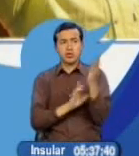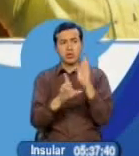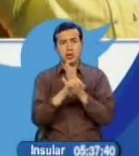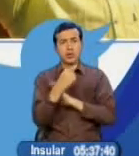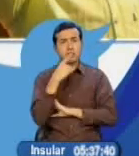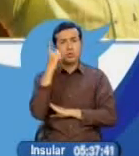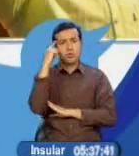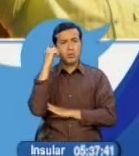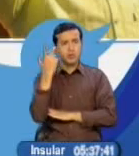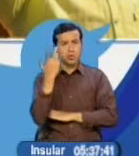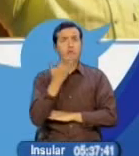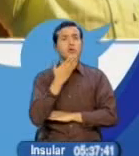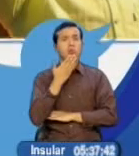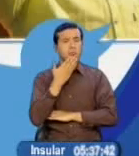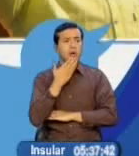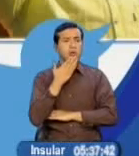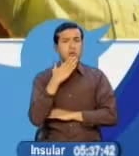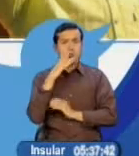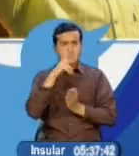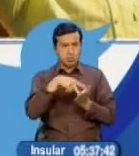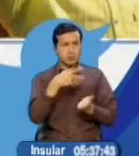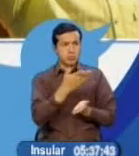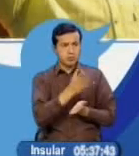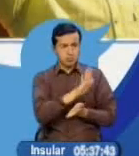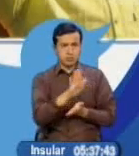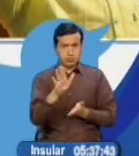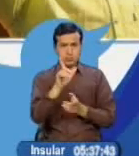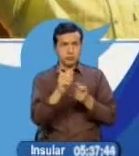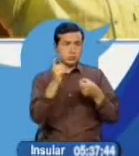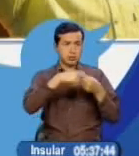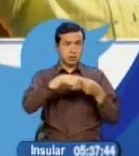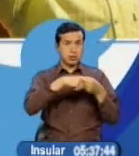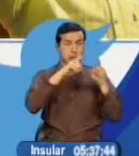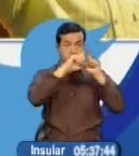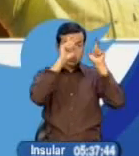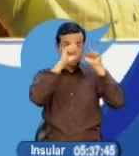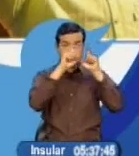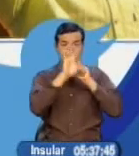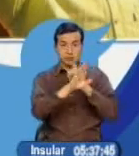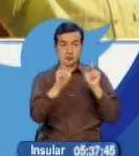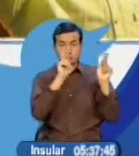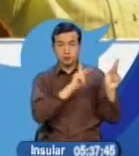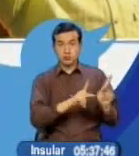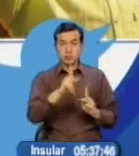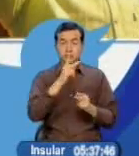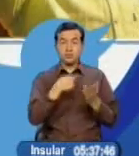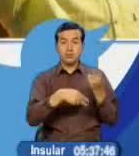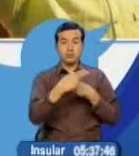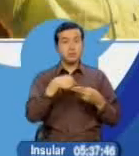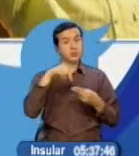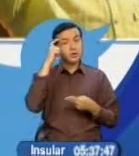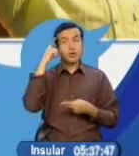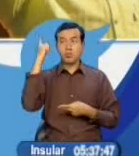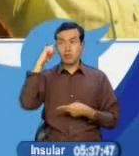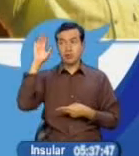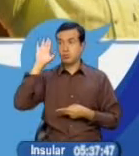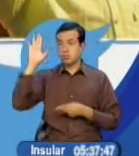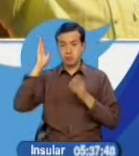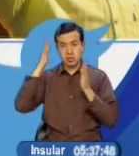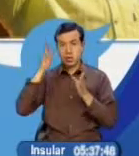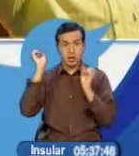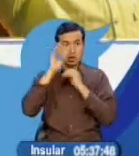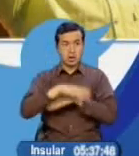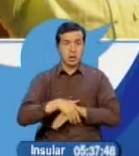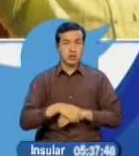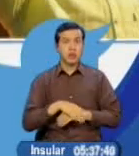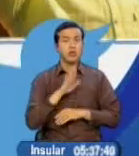el Estado les cobra las atenciones a sus asegurados. Es decir, en sus planes de negocios consideran que el Estado debe atenderles